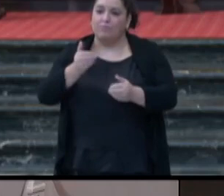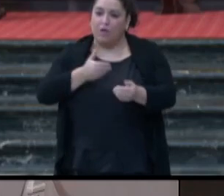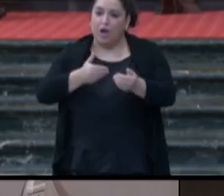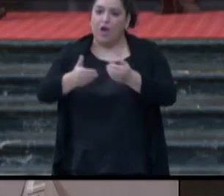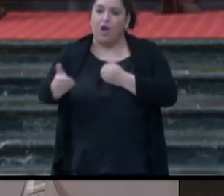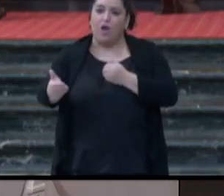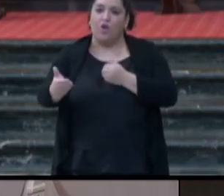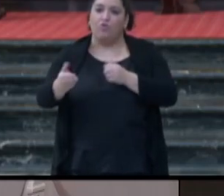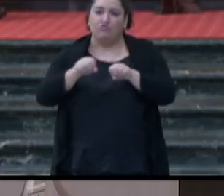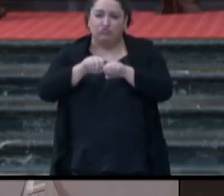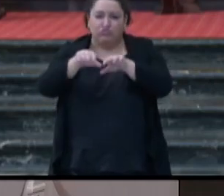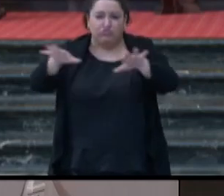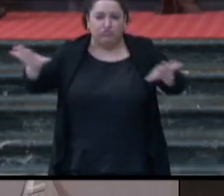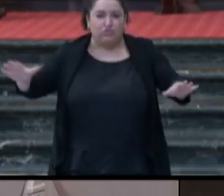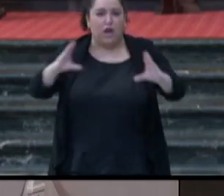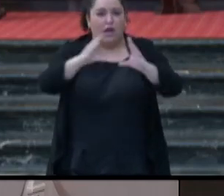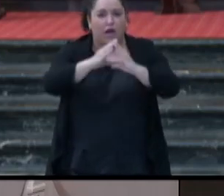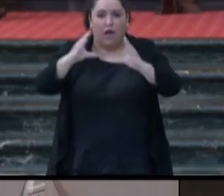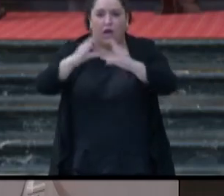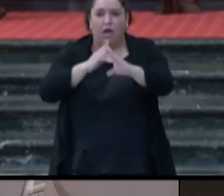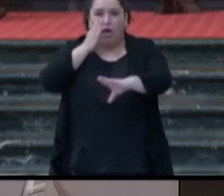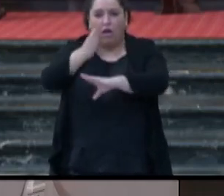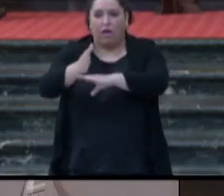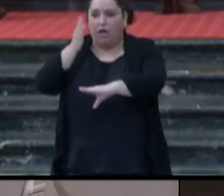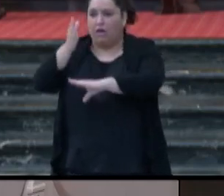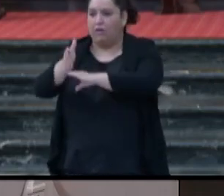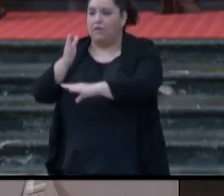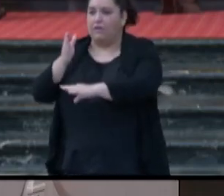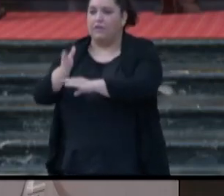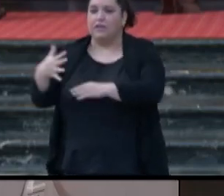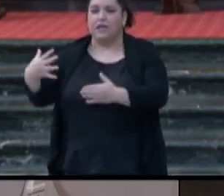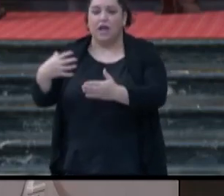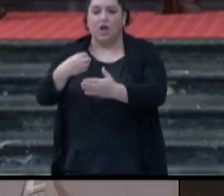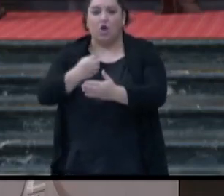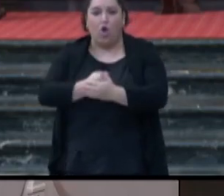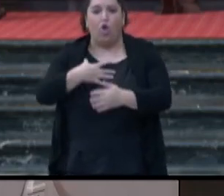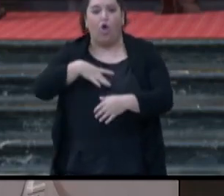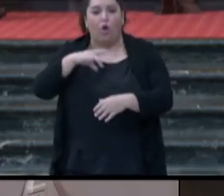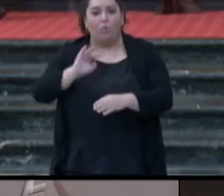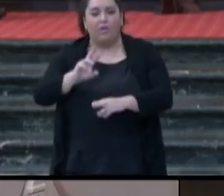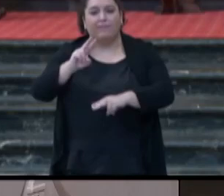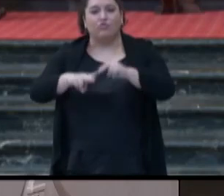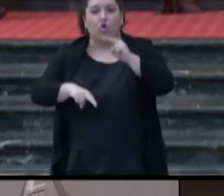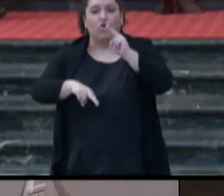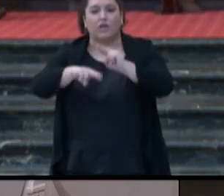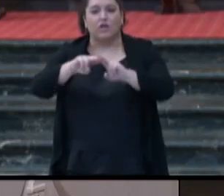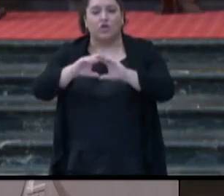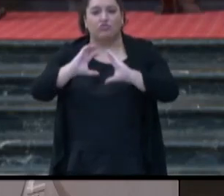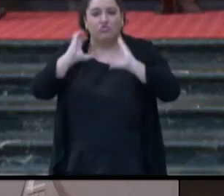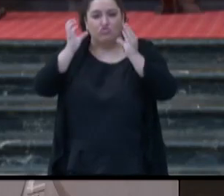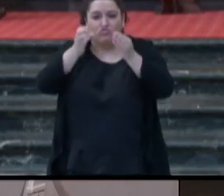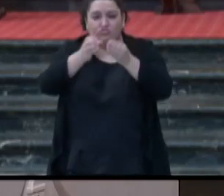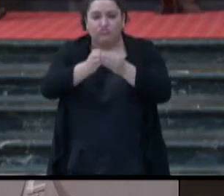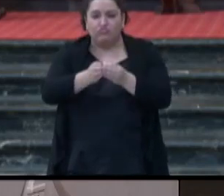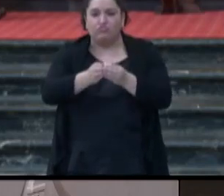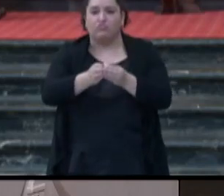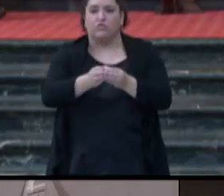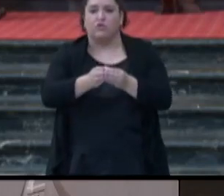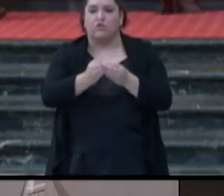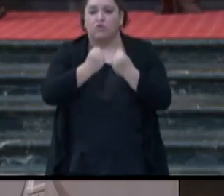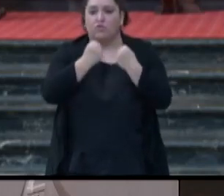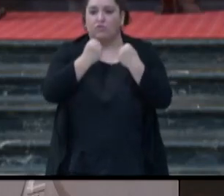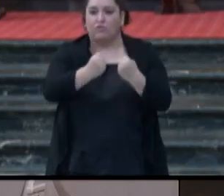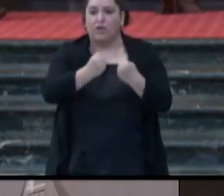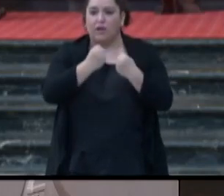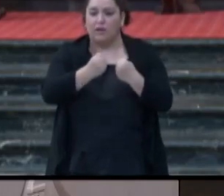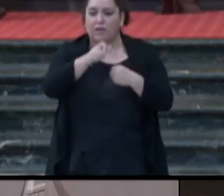a todas las parroquias y de que en todas las parroquias pueda constituirse un núcleo de